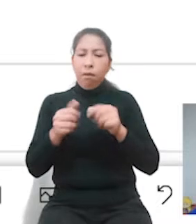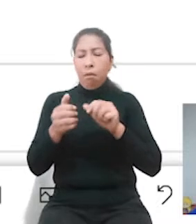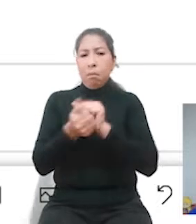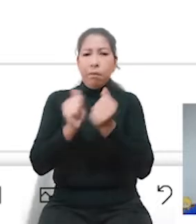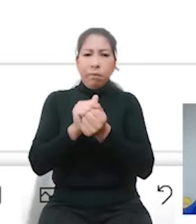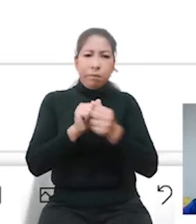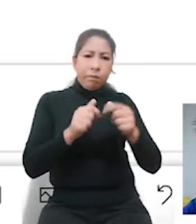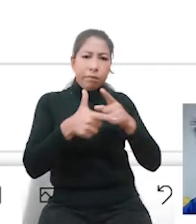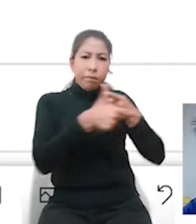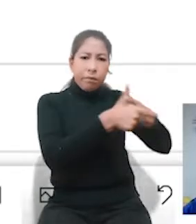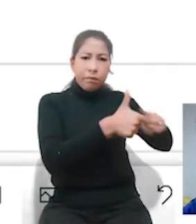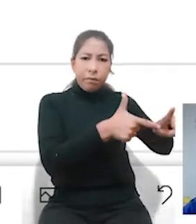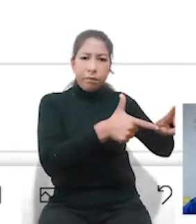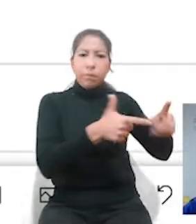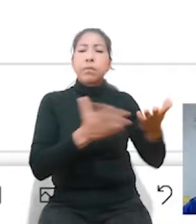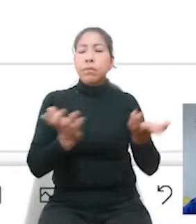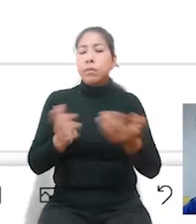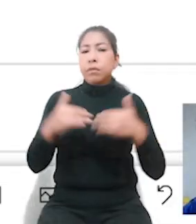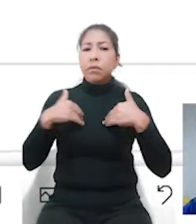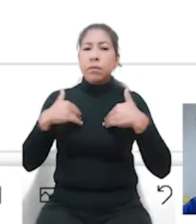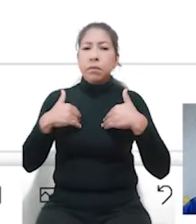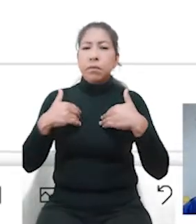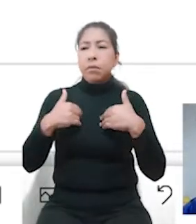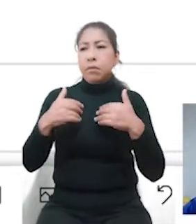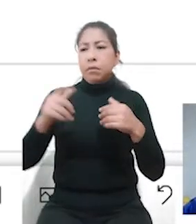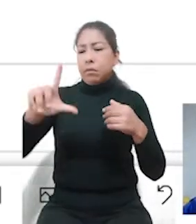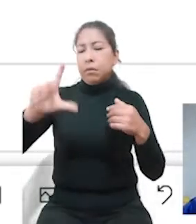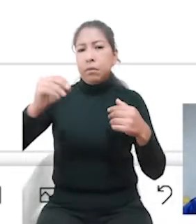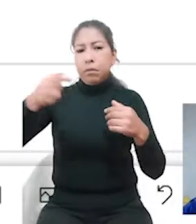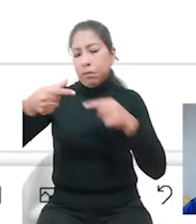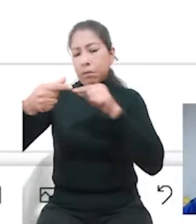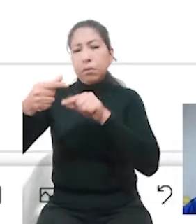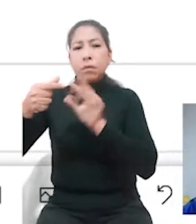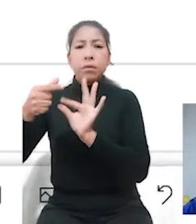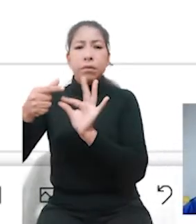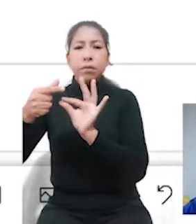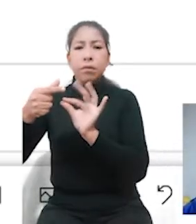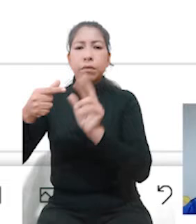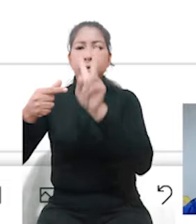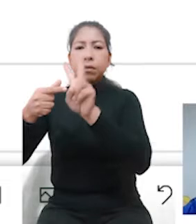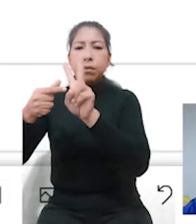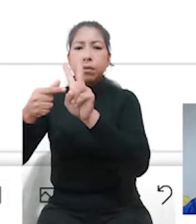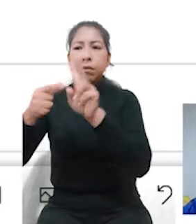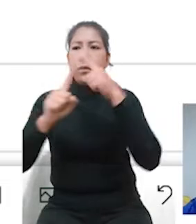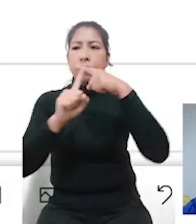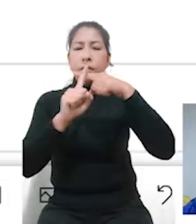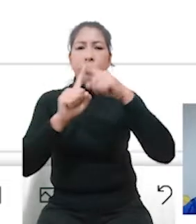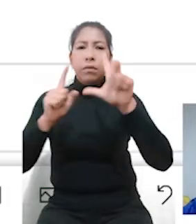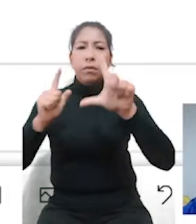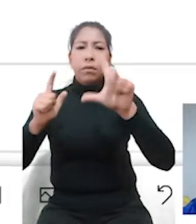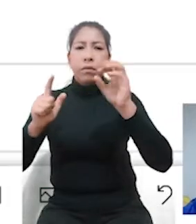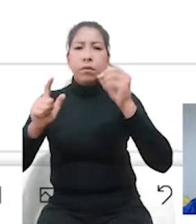división. Entonces tenemos logaritmo en base 9 de 2